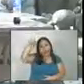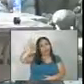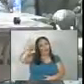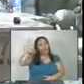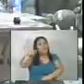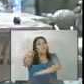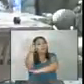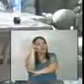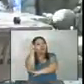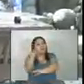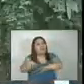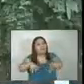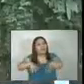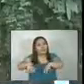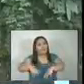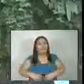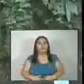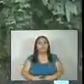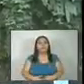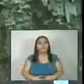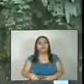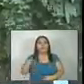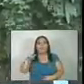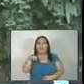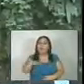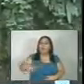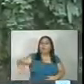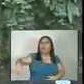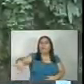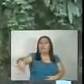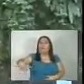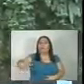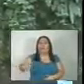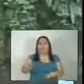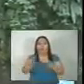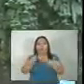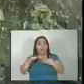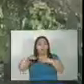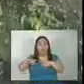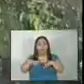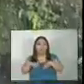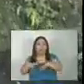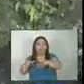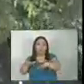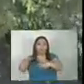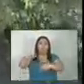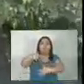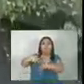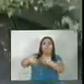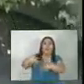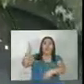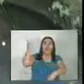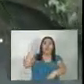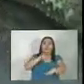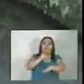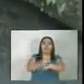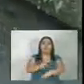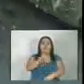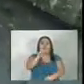Departamento de La Libertad, un santuario acuífero y ecológico que desde el año de su apertura en